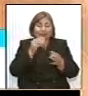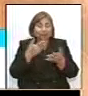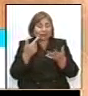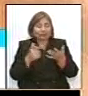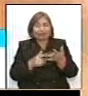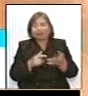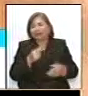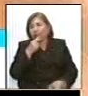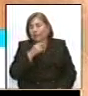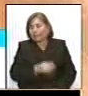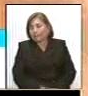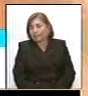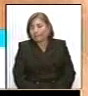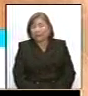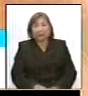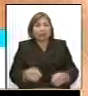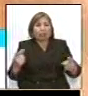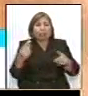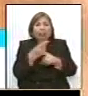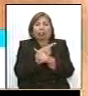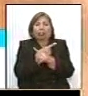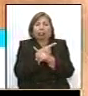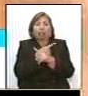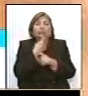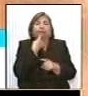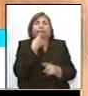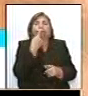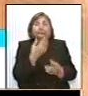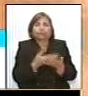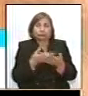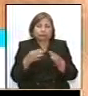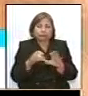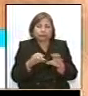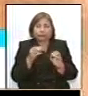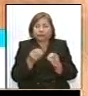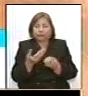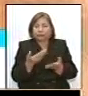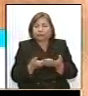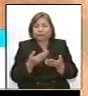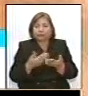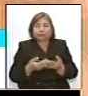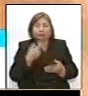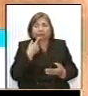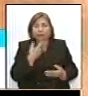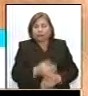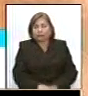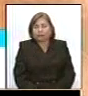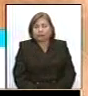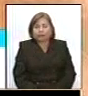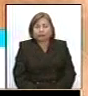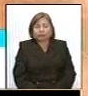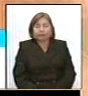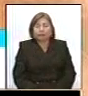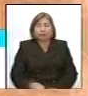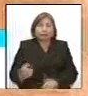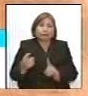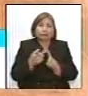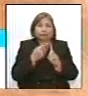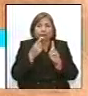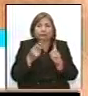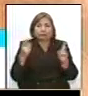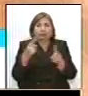señores congresistas. Las contradicciones en las versiones que sobre hechos ha proporcionado el congresista denunciado. Primera